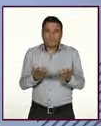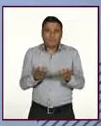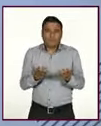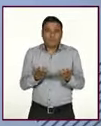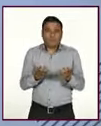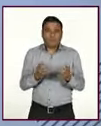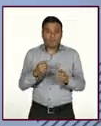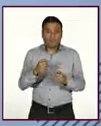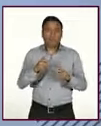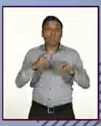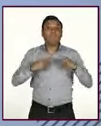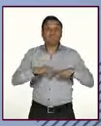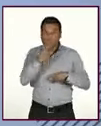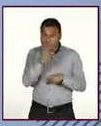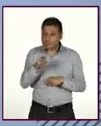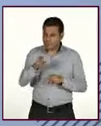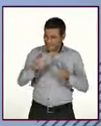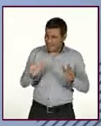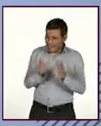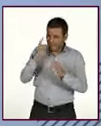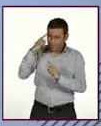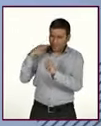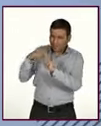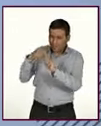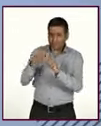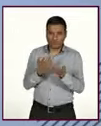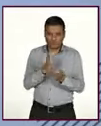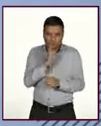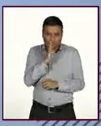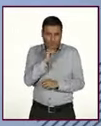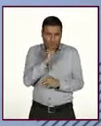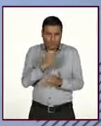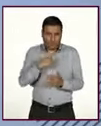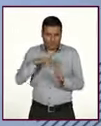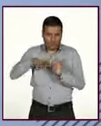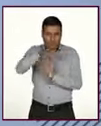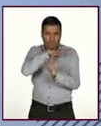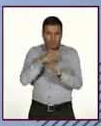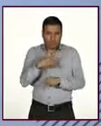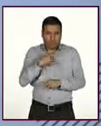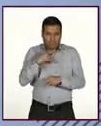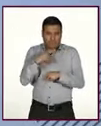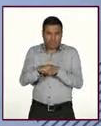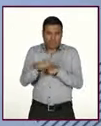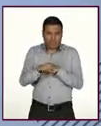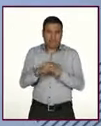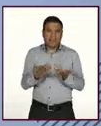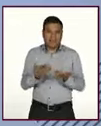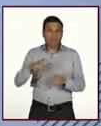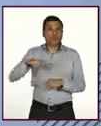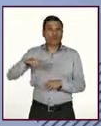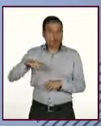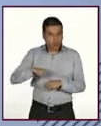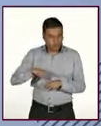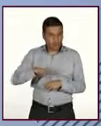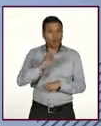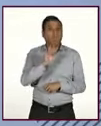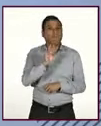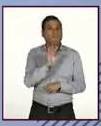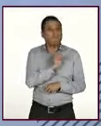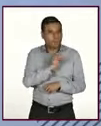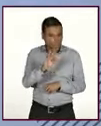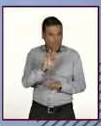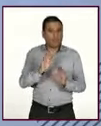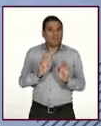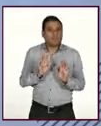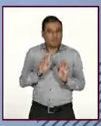échale ganas para que te sientas bien, ¿no? Tenemos que tener en cuenta que nosotros como gobierno podemos influir en el